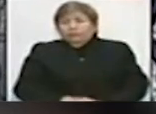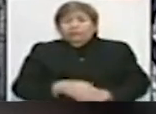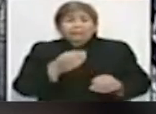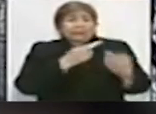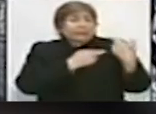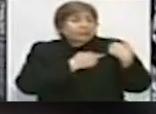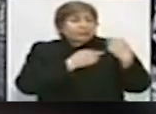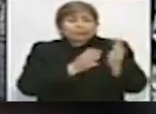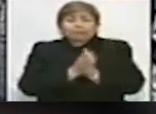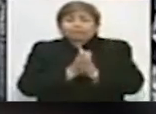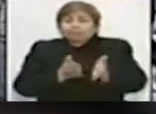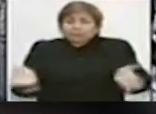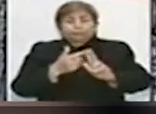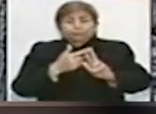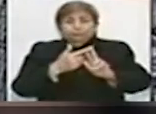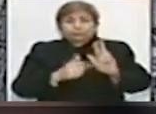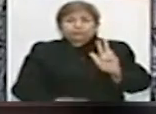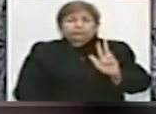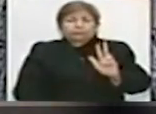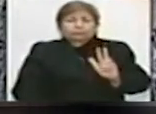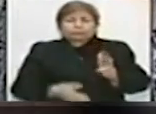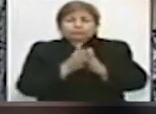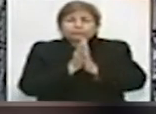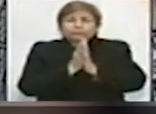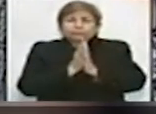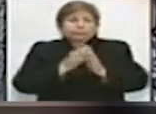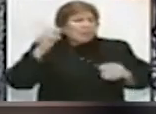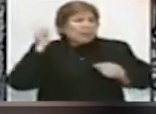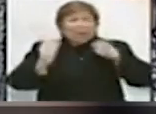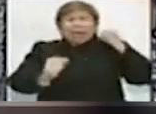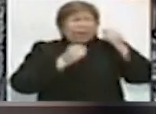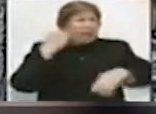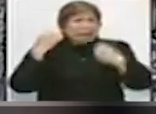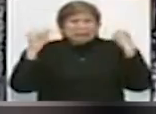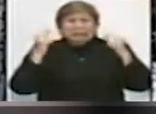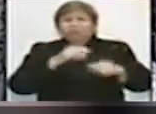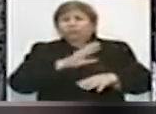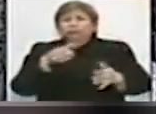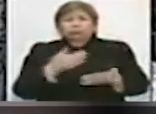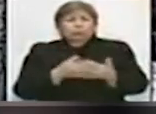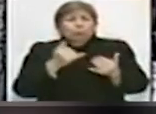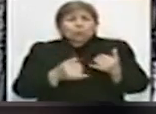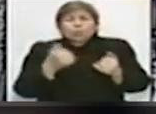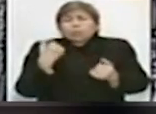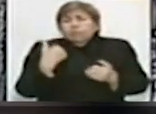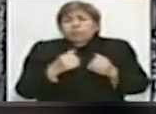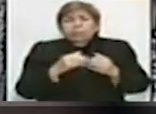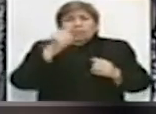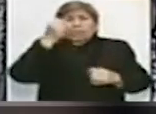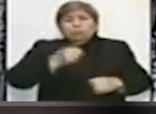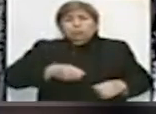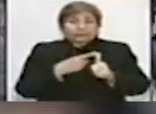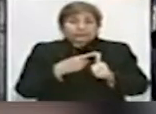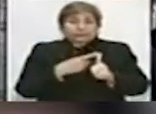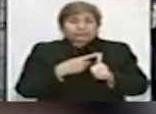irresponsable alentar el enfrentamiento entre peruano deploró los actos de violencia que se han producido en los últimos días en el sur y